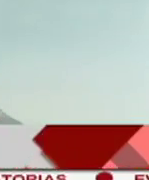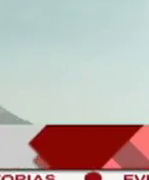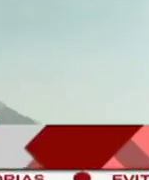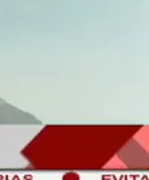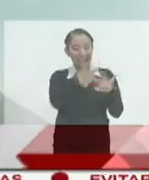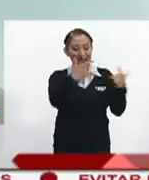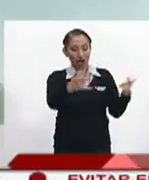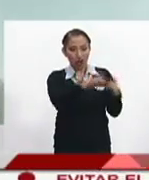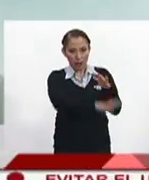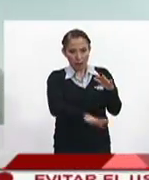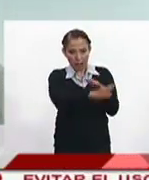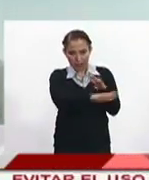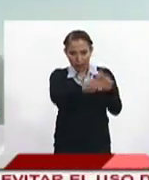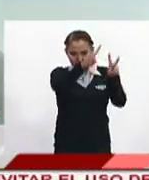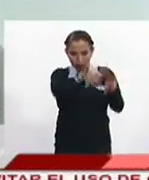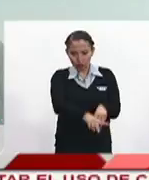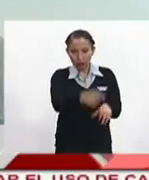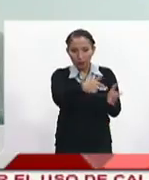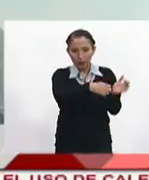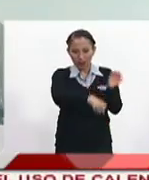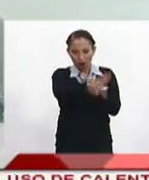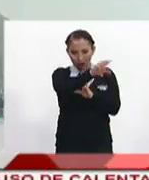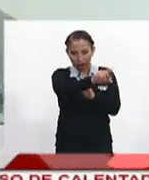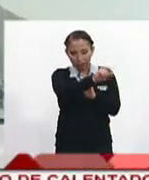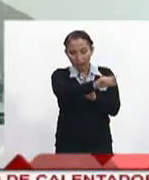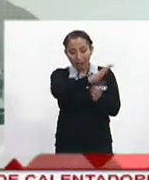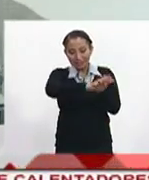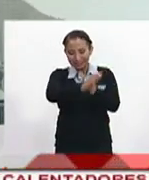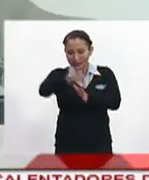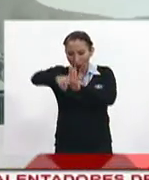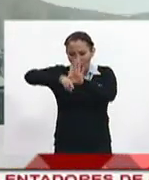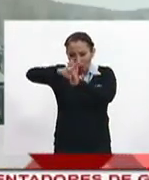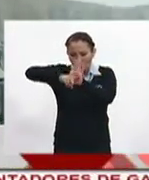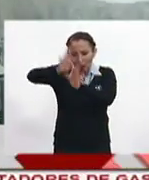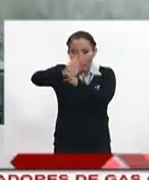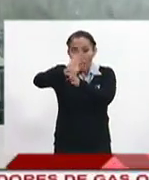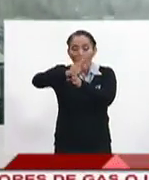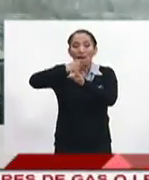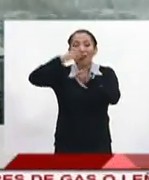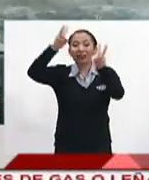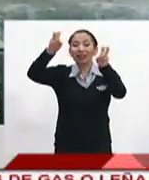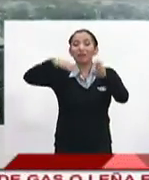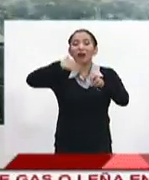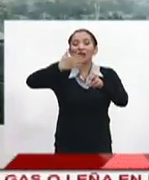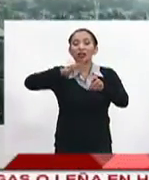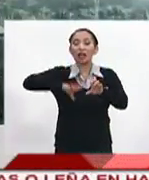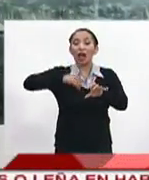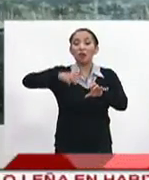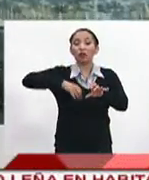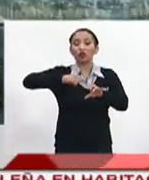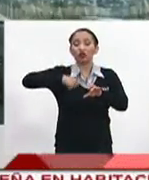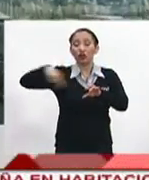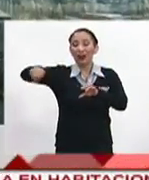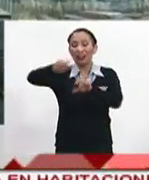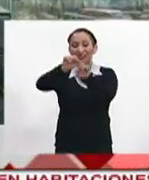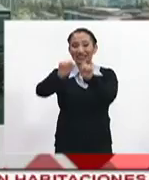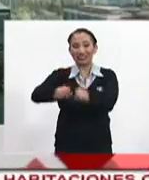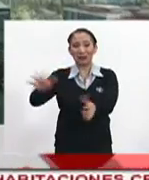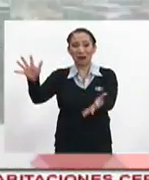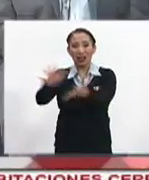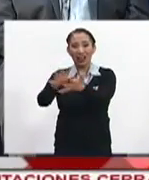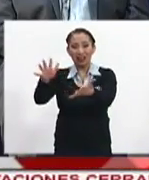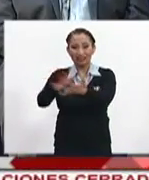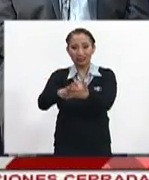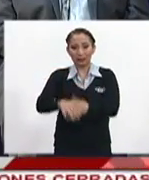Basada en una historia real registrada en los años 80, la cinta aborda el tema de la corrupción y el abuso de poder en el sistema